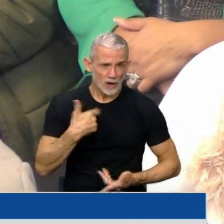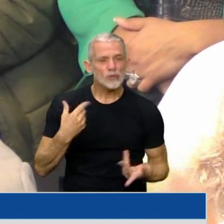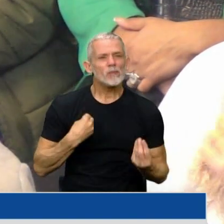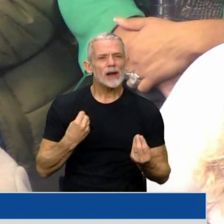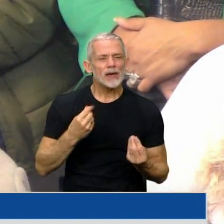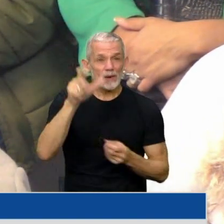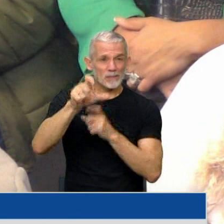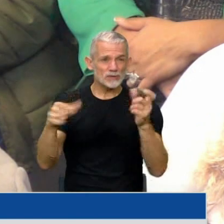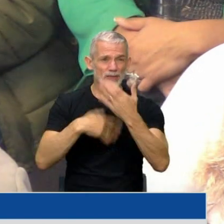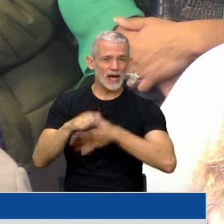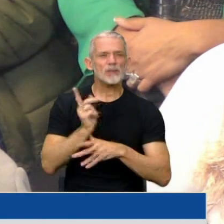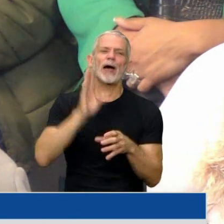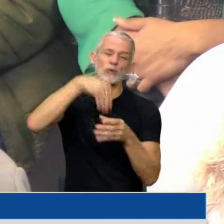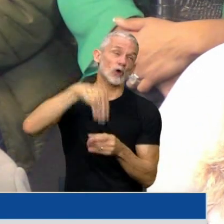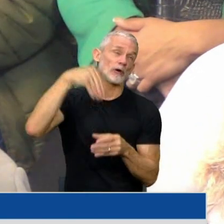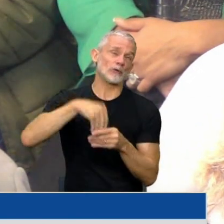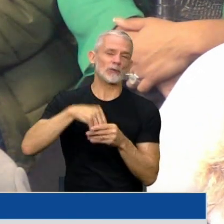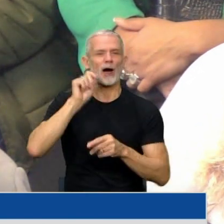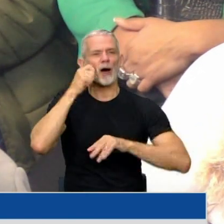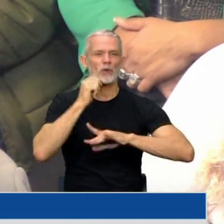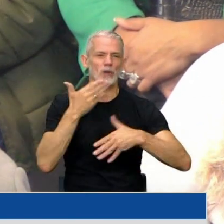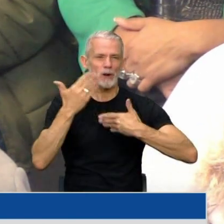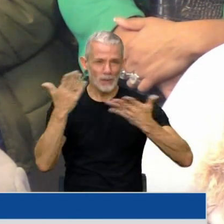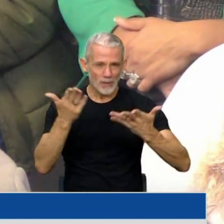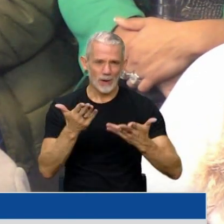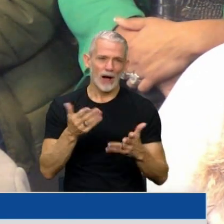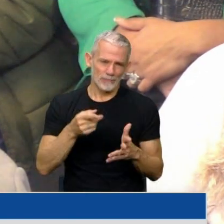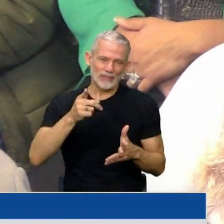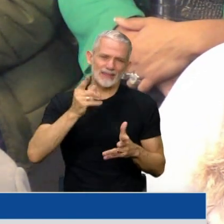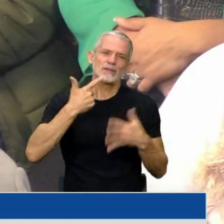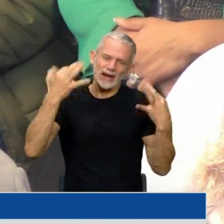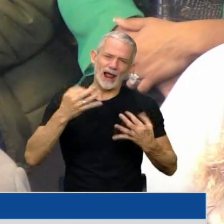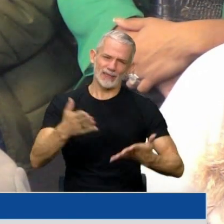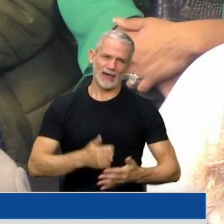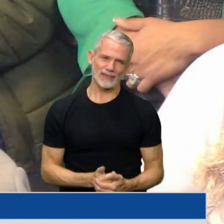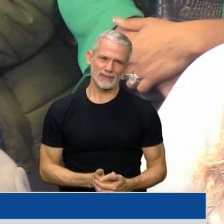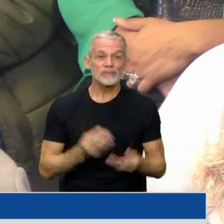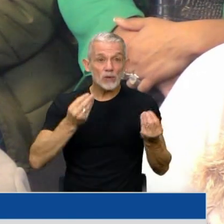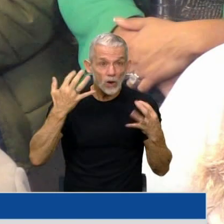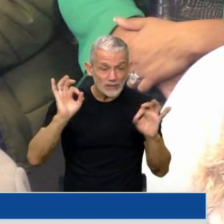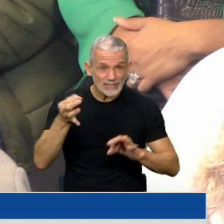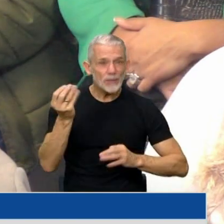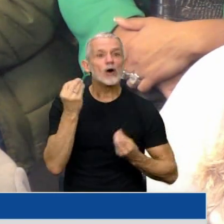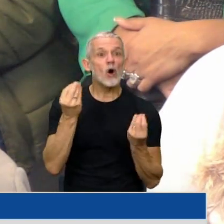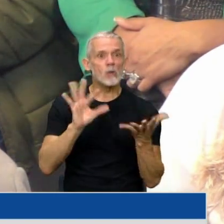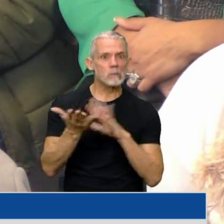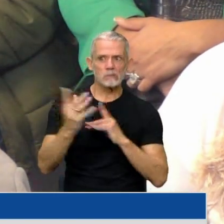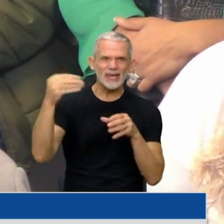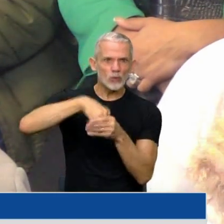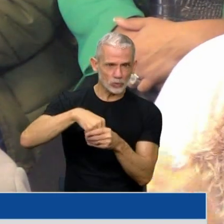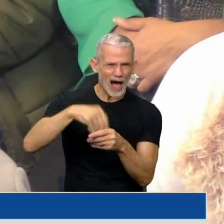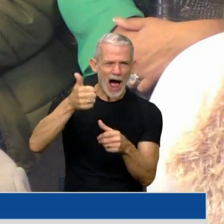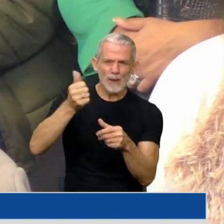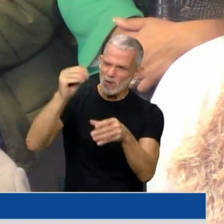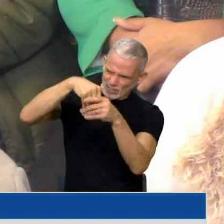para que realmente esto de la inclusión de la que hablamos tanto sea una realidad. Para eso tenemos que saber cómo hacerlo. Entonces, que nos formemos